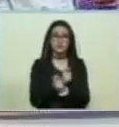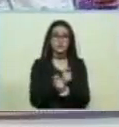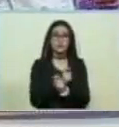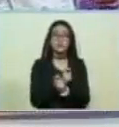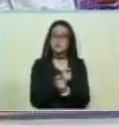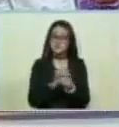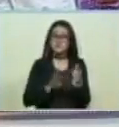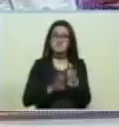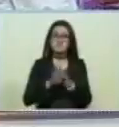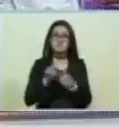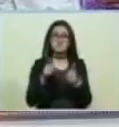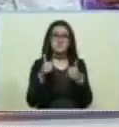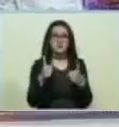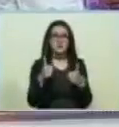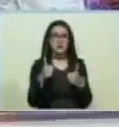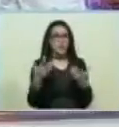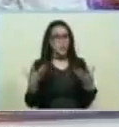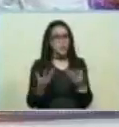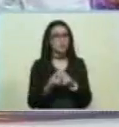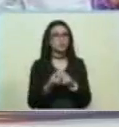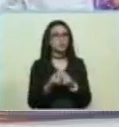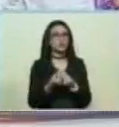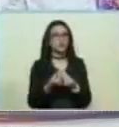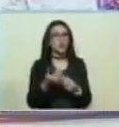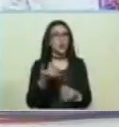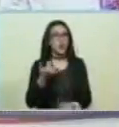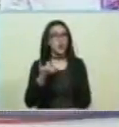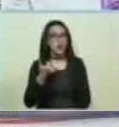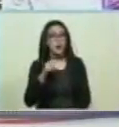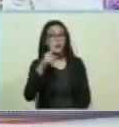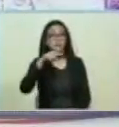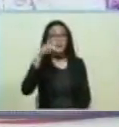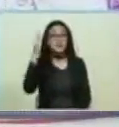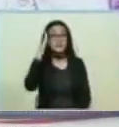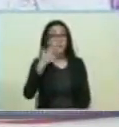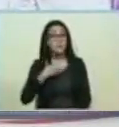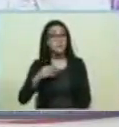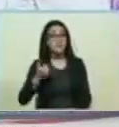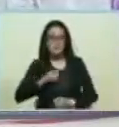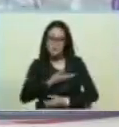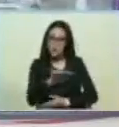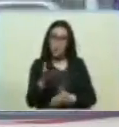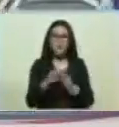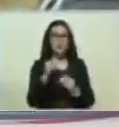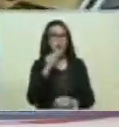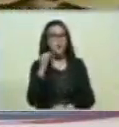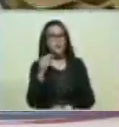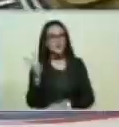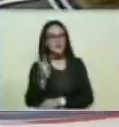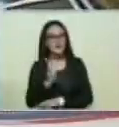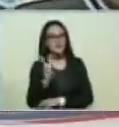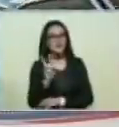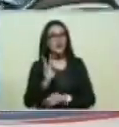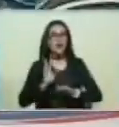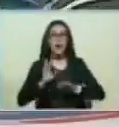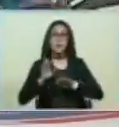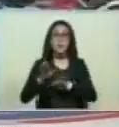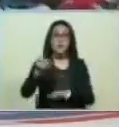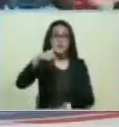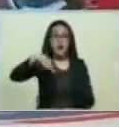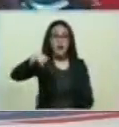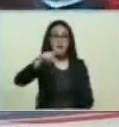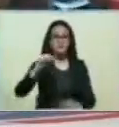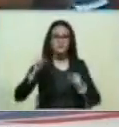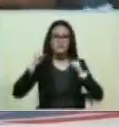vamos, presidente, con usted. Nosotros sabemos que contamos con usted y usted sepa, presidente, que cuenta con toda la juventud venezolana para apoyarlo,